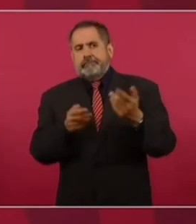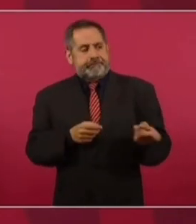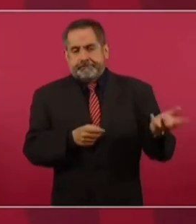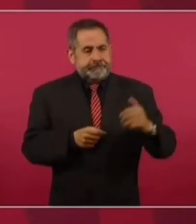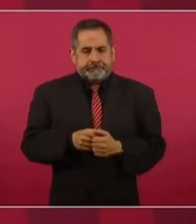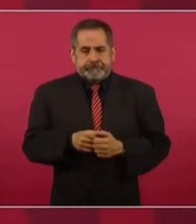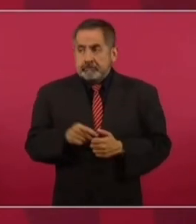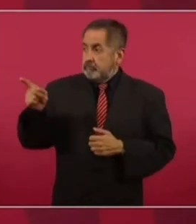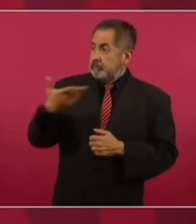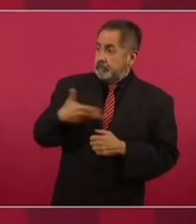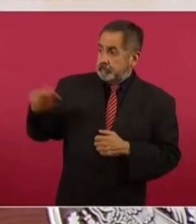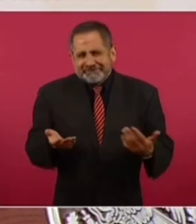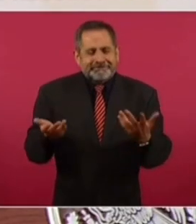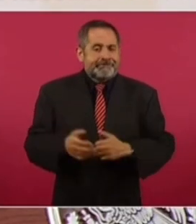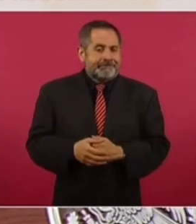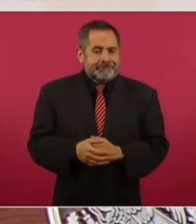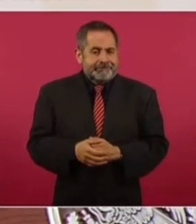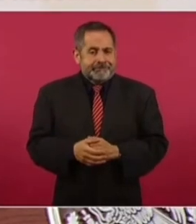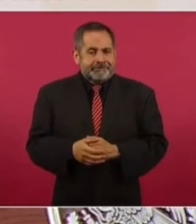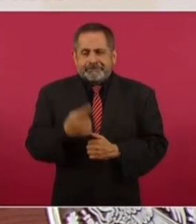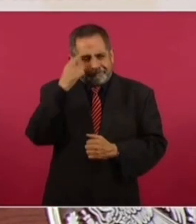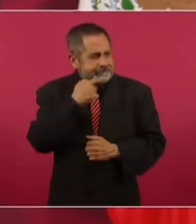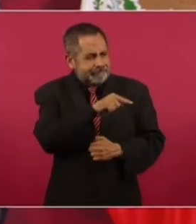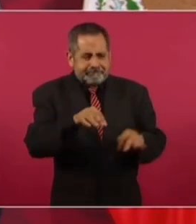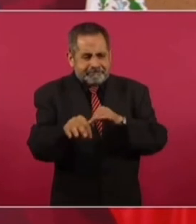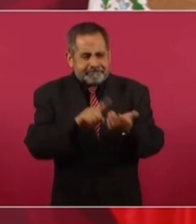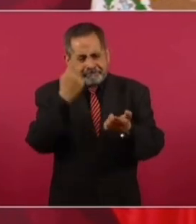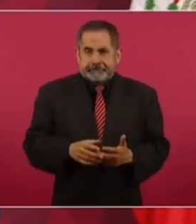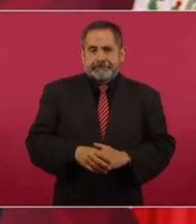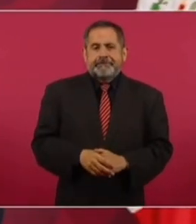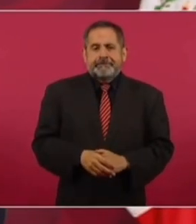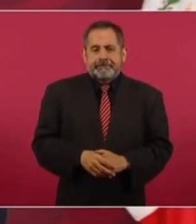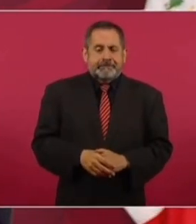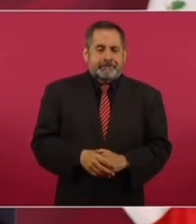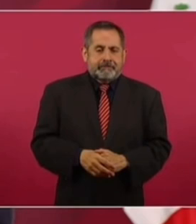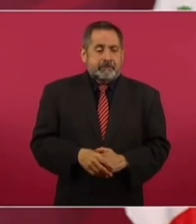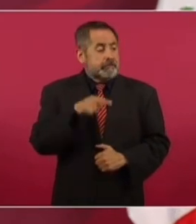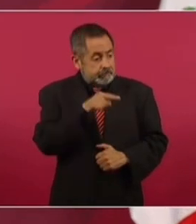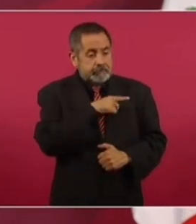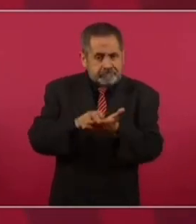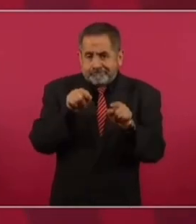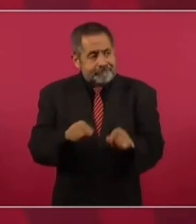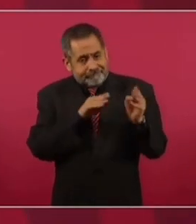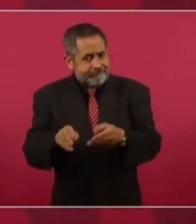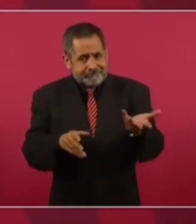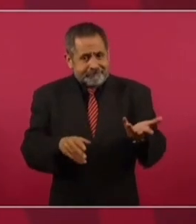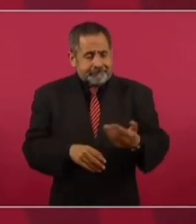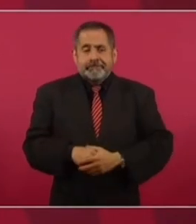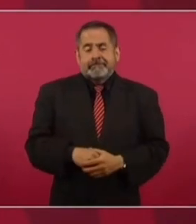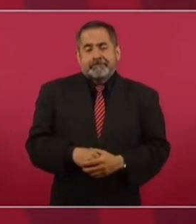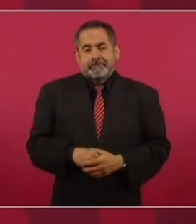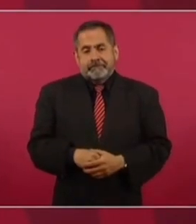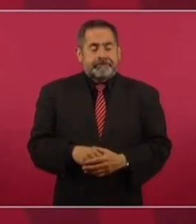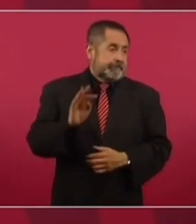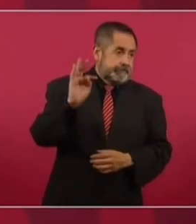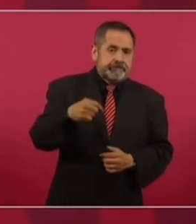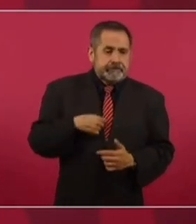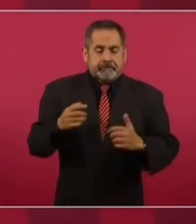lo que envíe el Ejecutivo al Congreso. Entonces, ¿para qué es el Poder Legislativo? Su función es legislar. Si